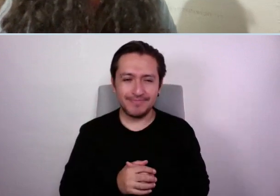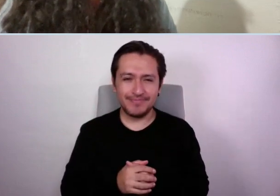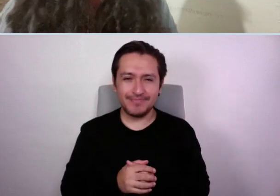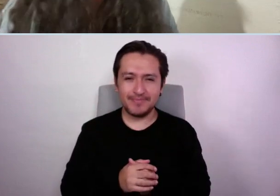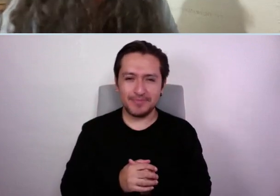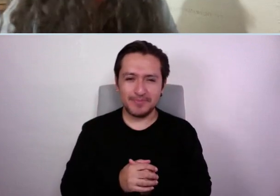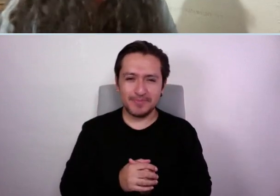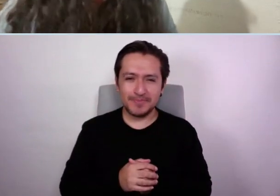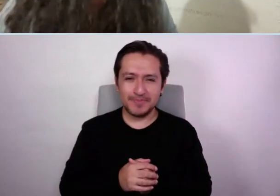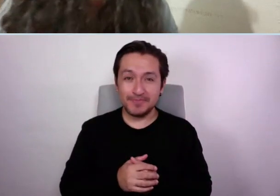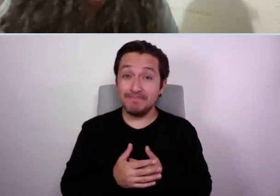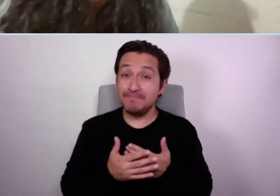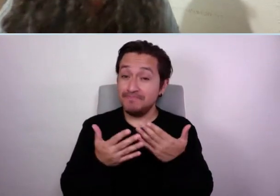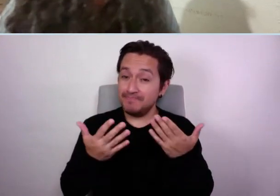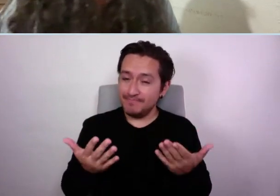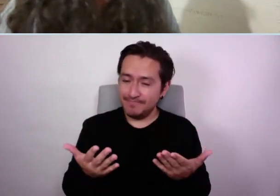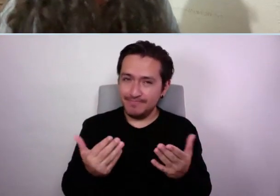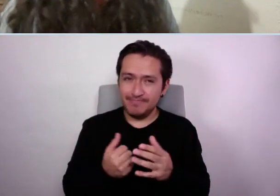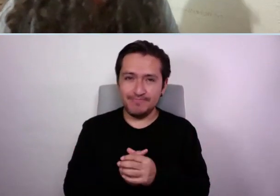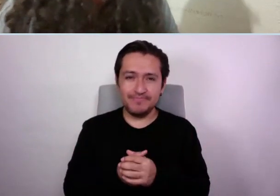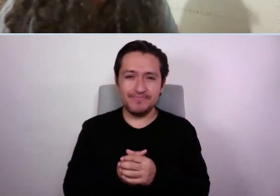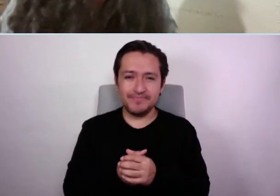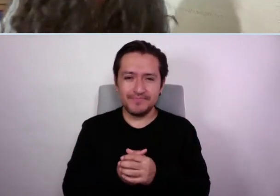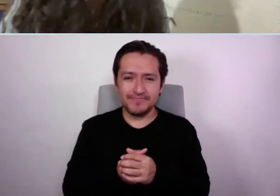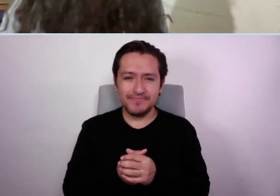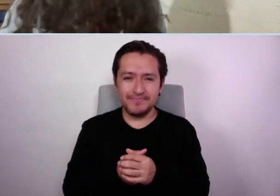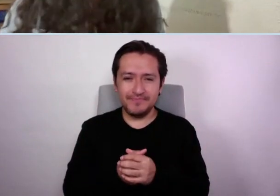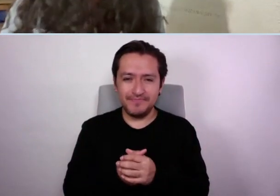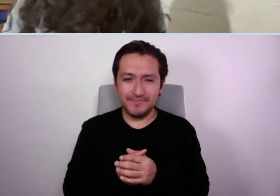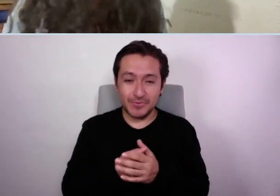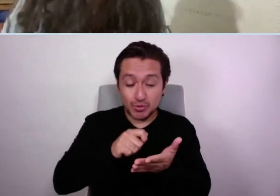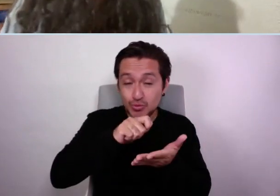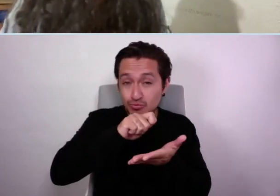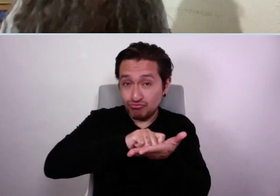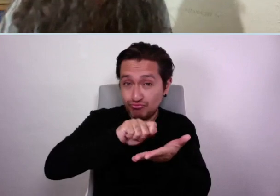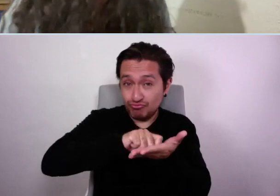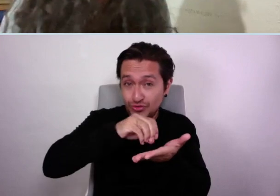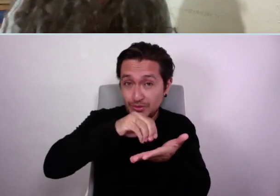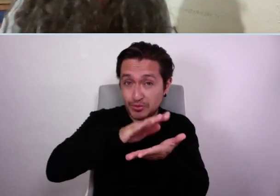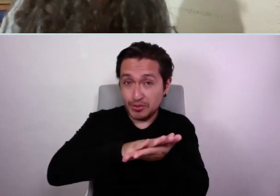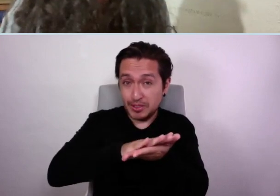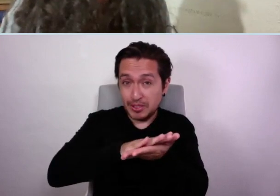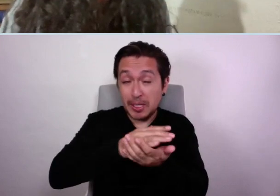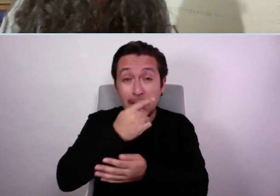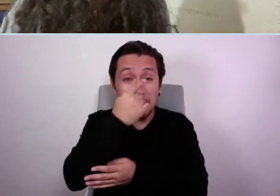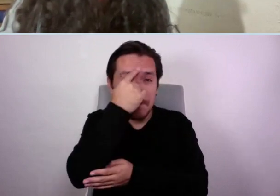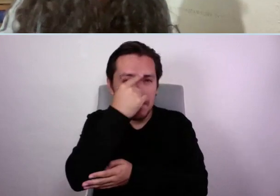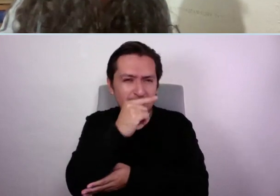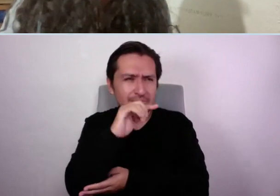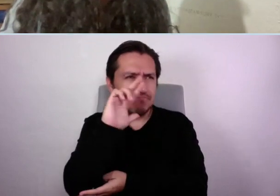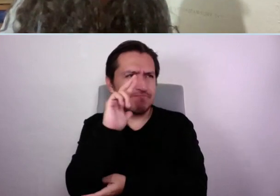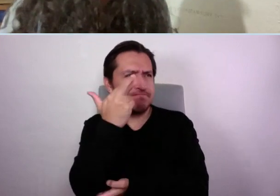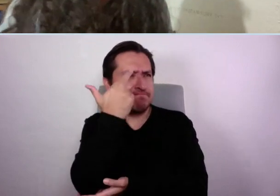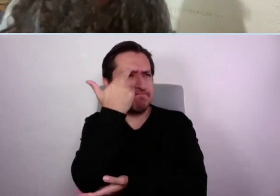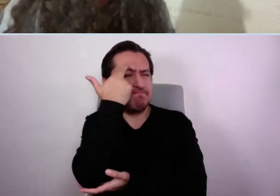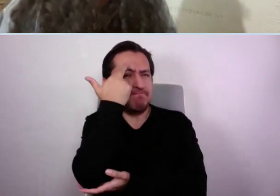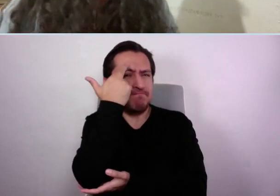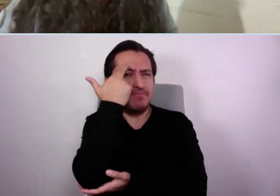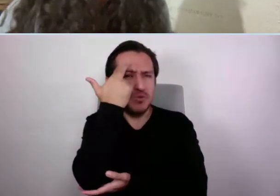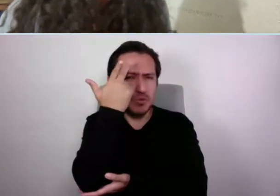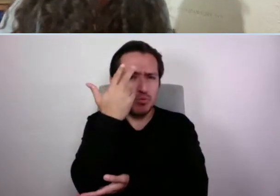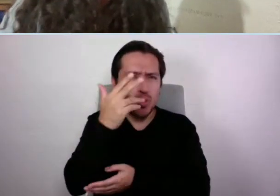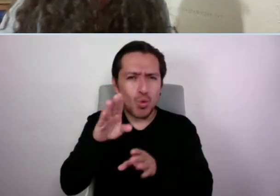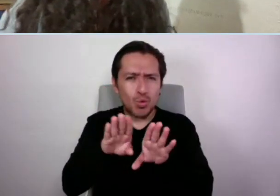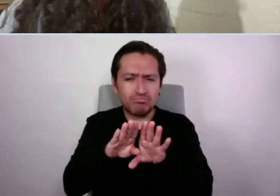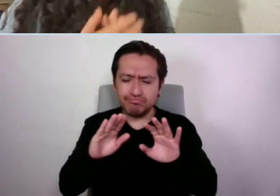y en esta ocasión tenemos los apuntes para recordar una comitiva que son un evento muy